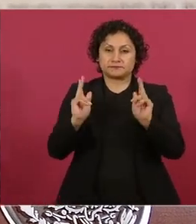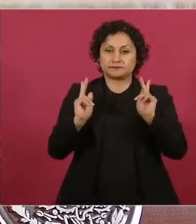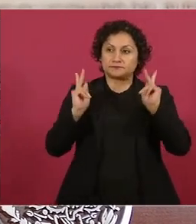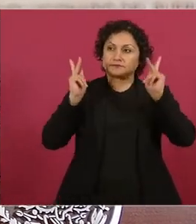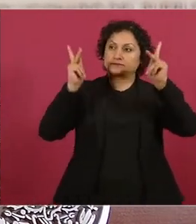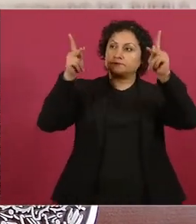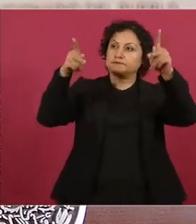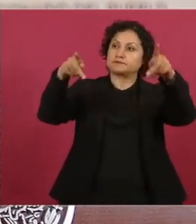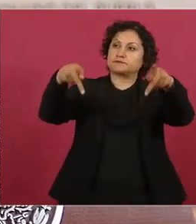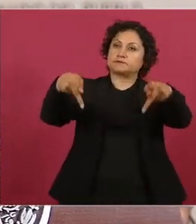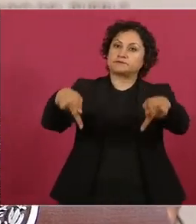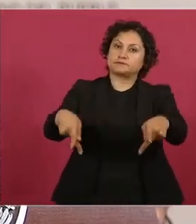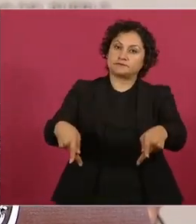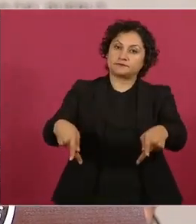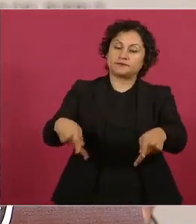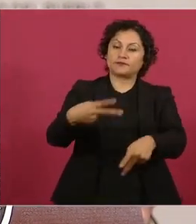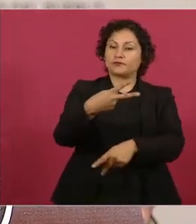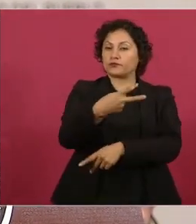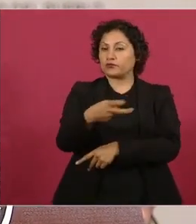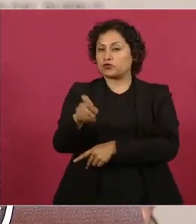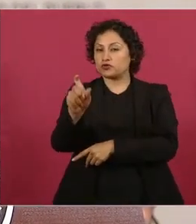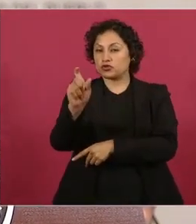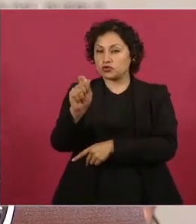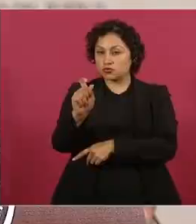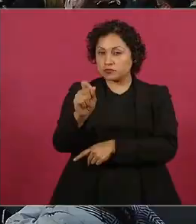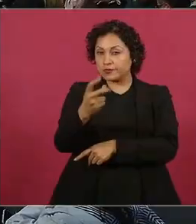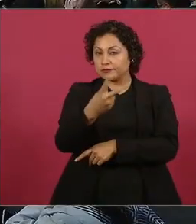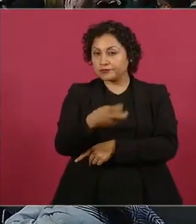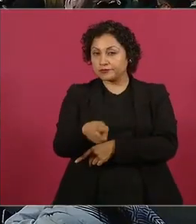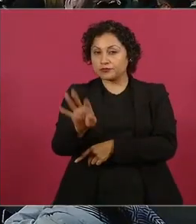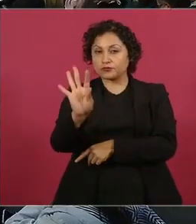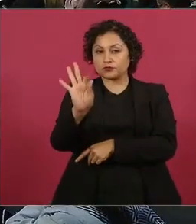220, 240 metros.